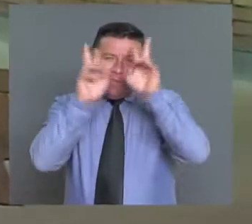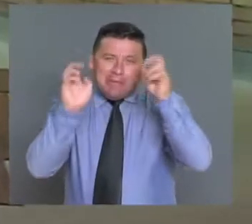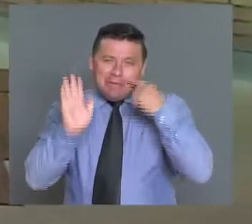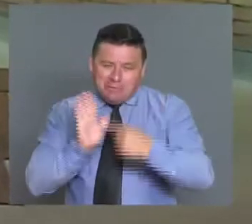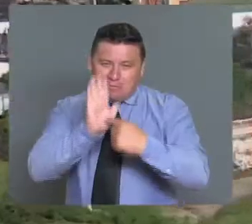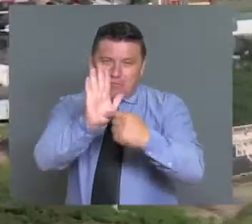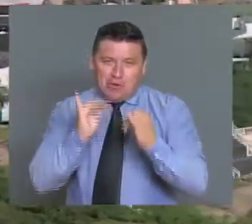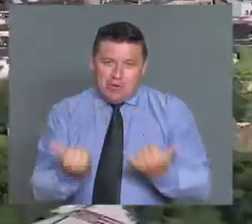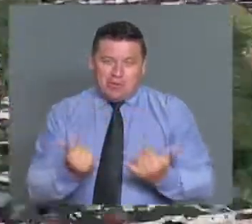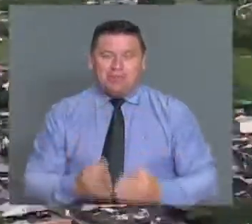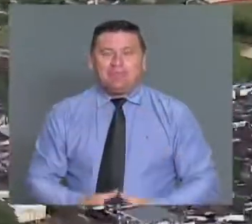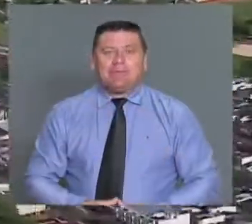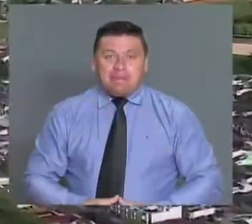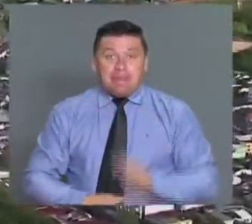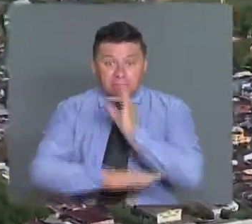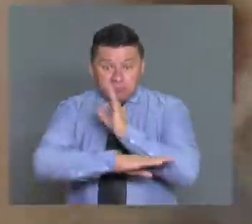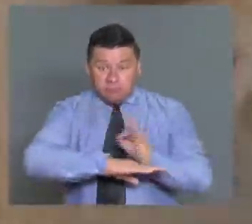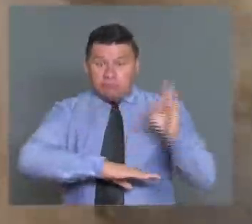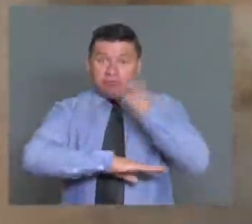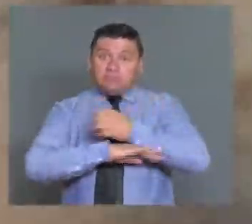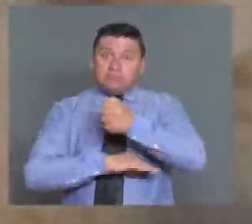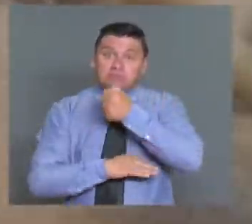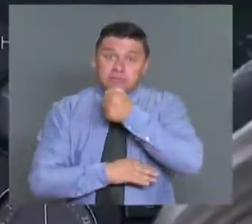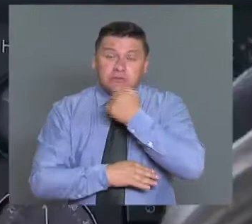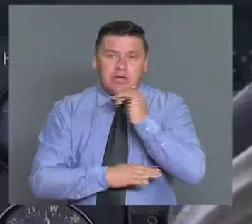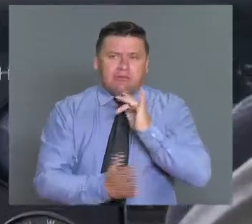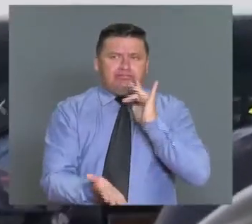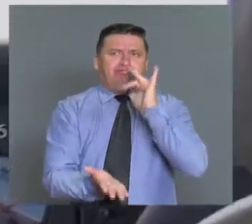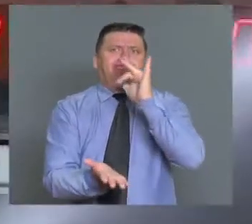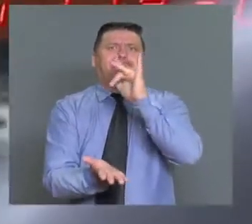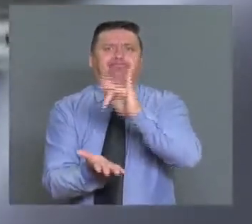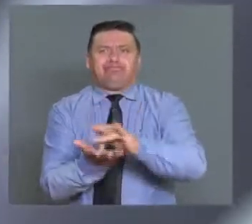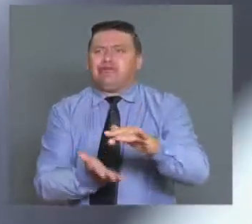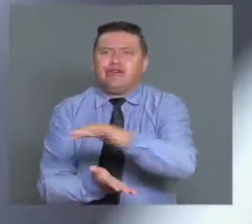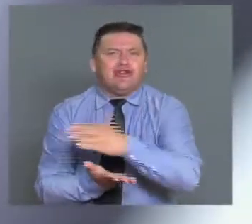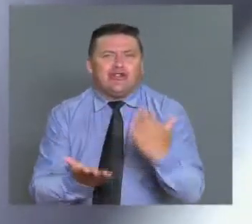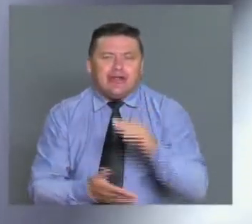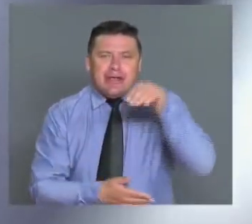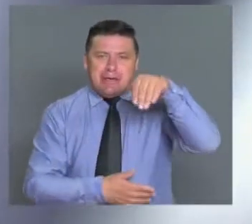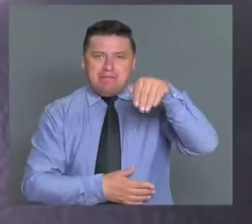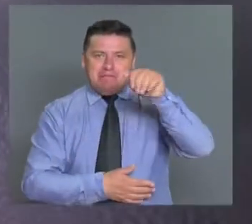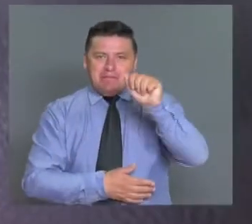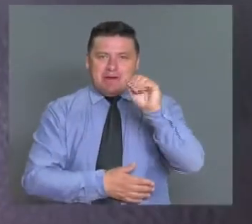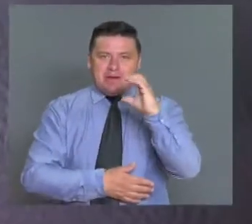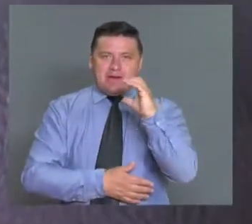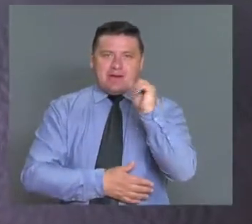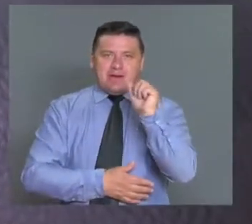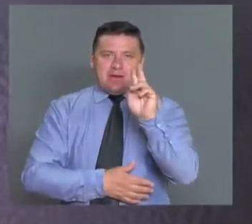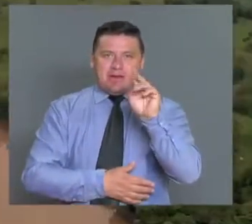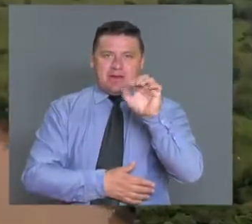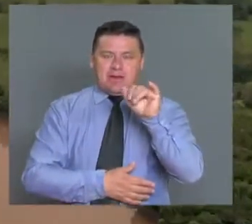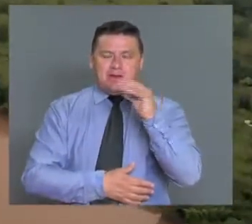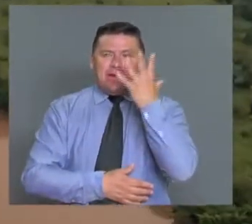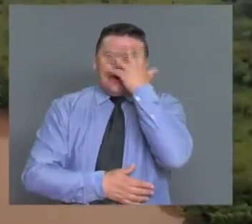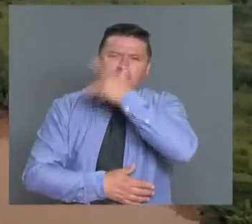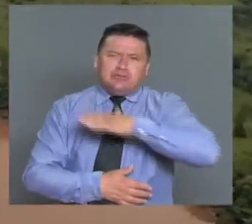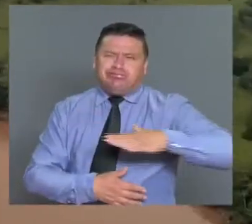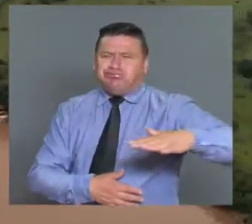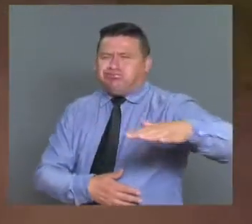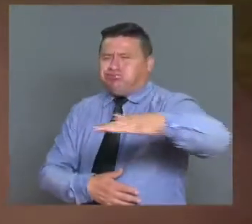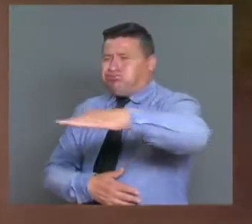hoy. ESAP Noticias llegó a la Macarena, territorio resplandeciente y